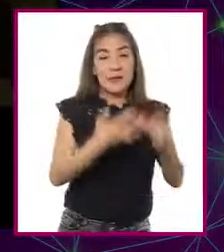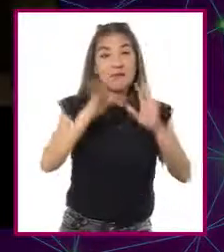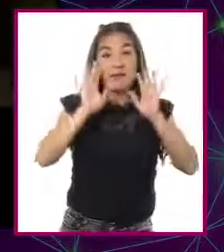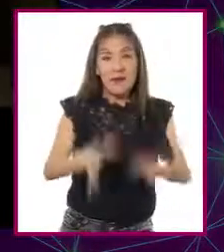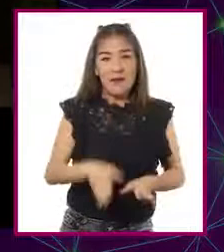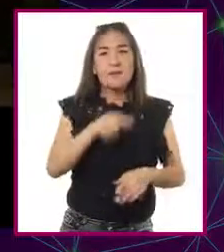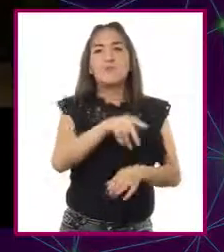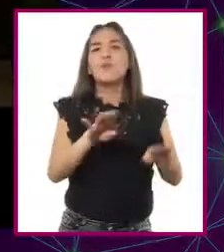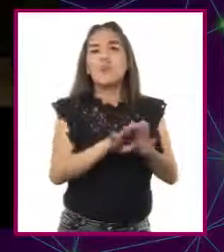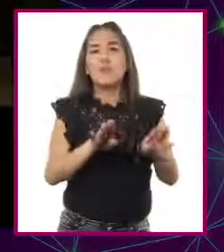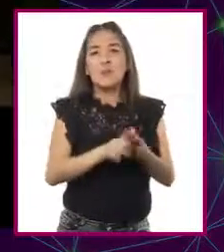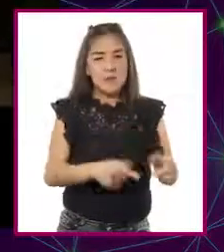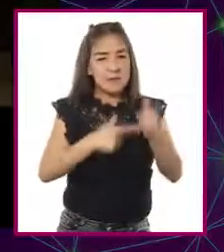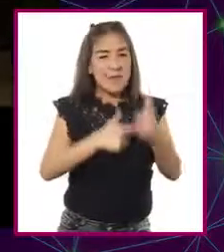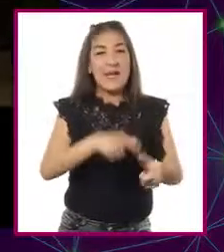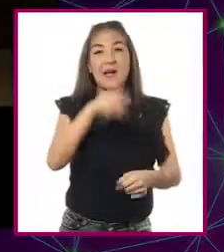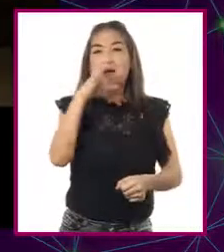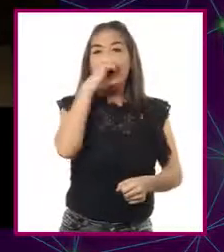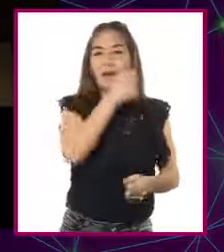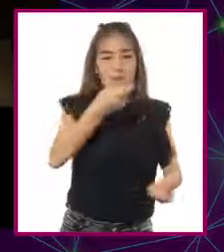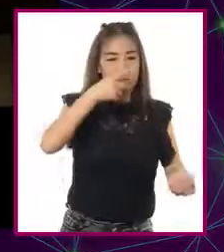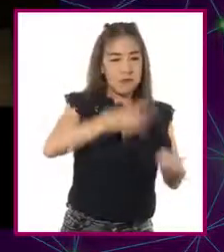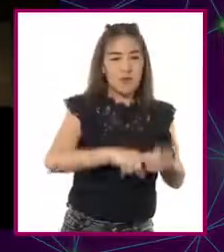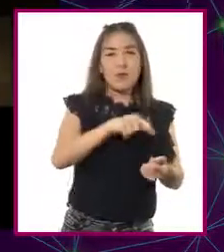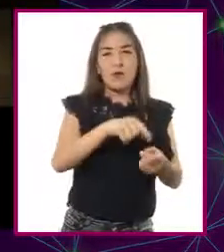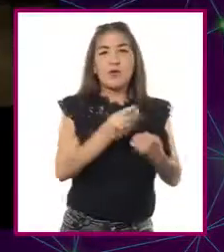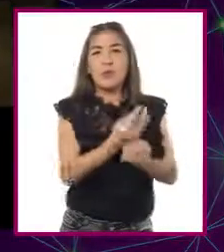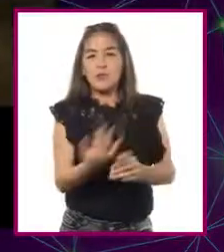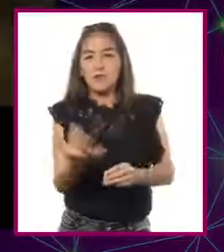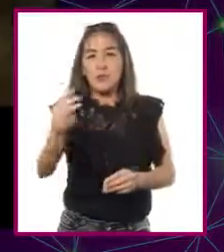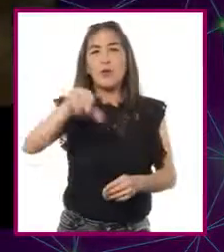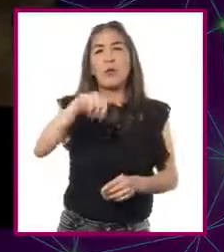reacción se mantiene debido a que el calor generado se transmite a otras